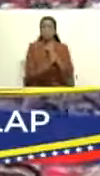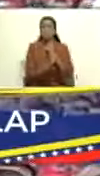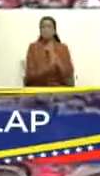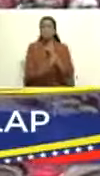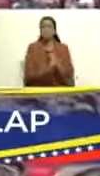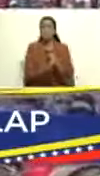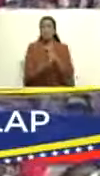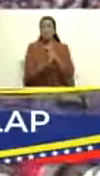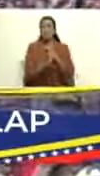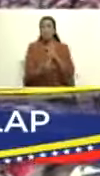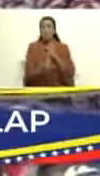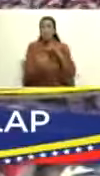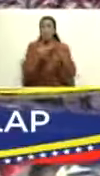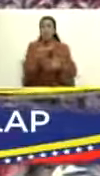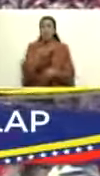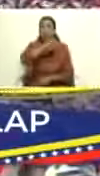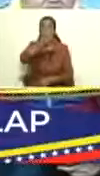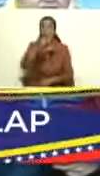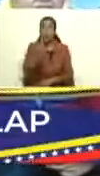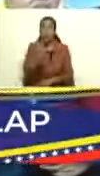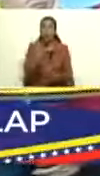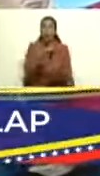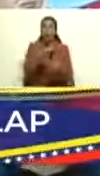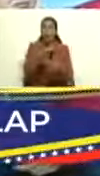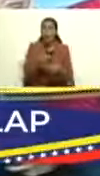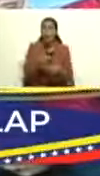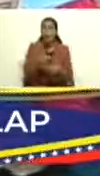Y luego en el mes de julio, agosto,